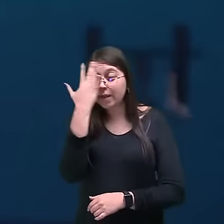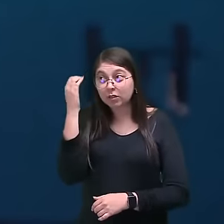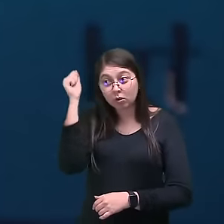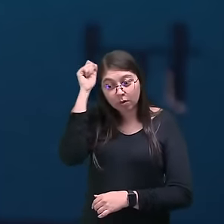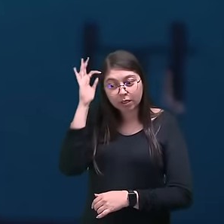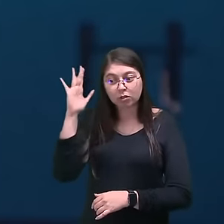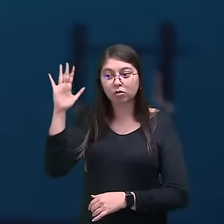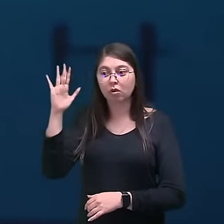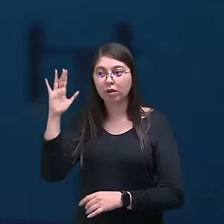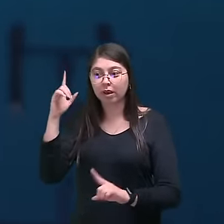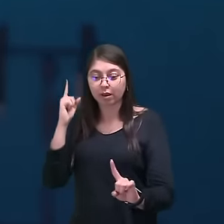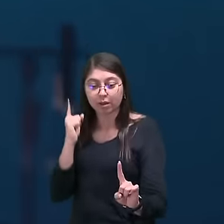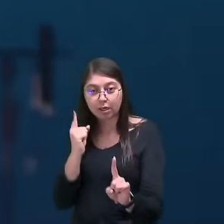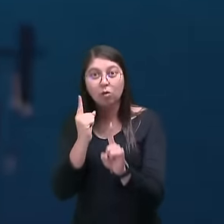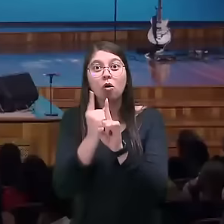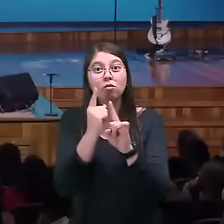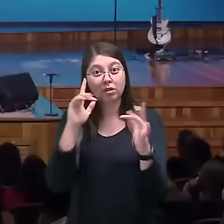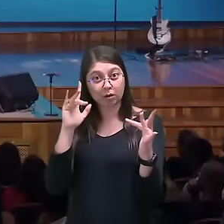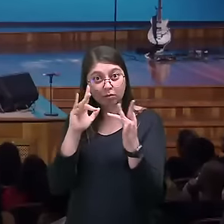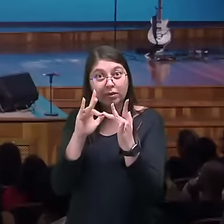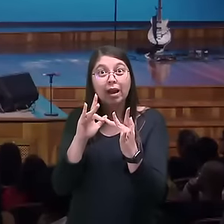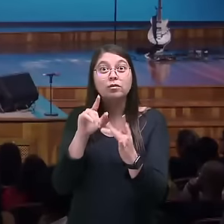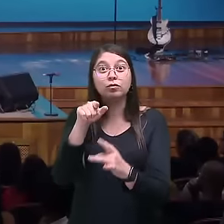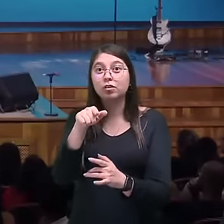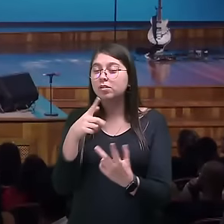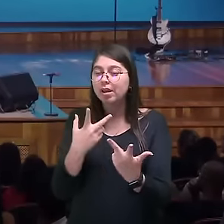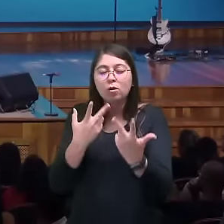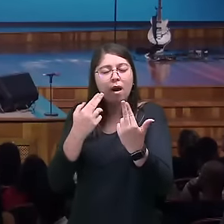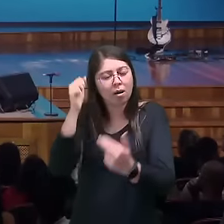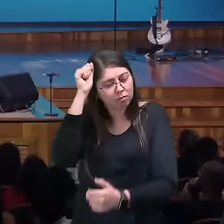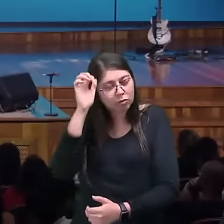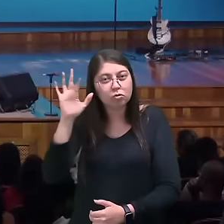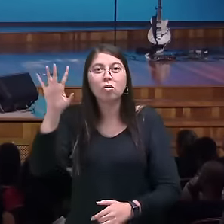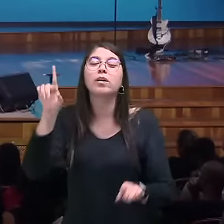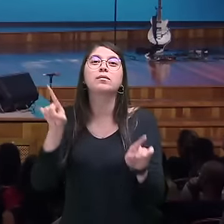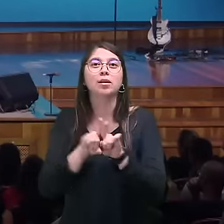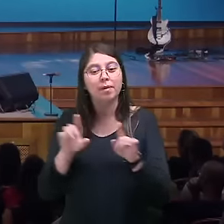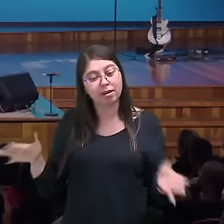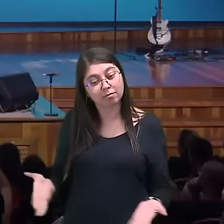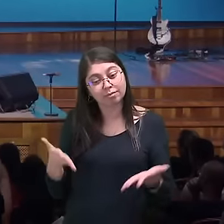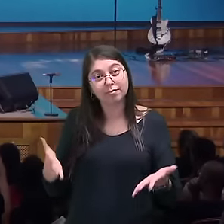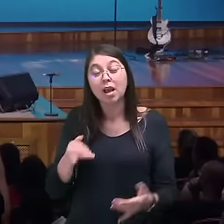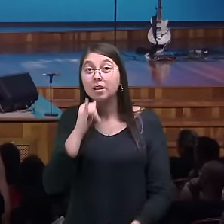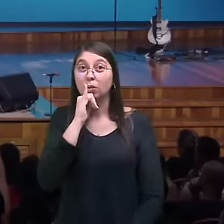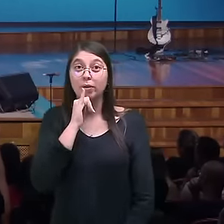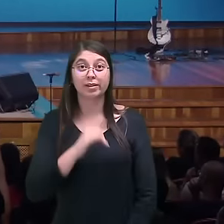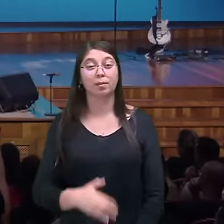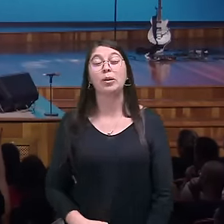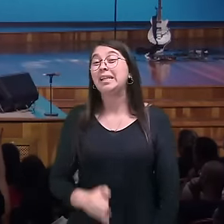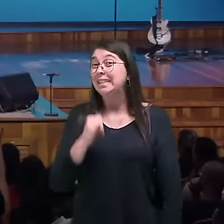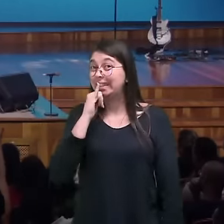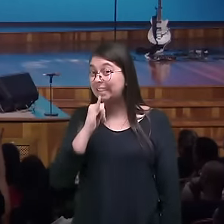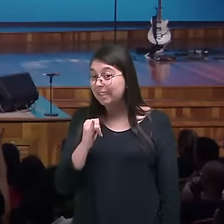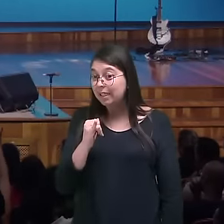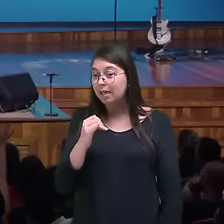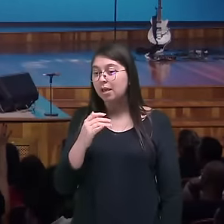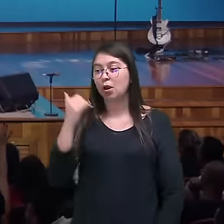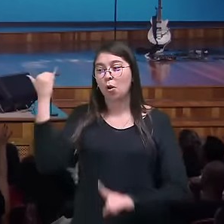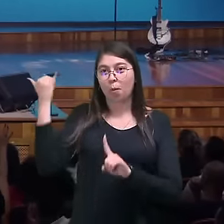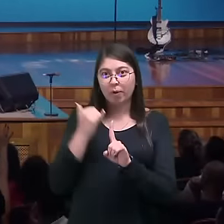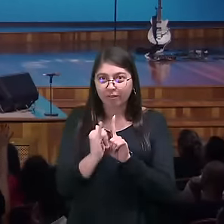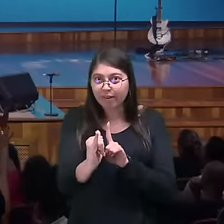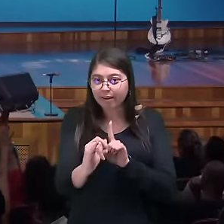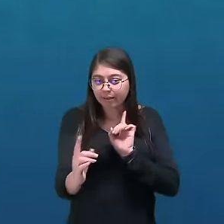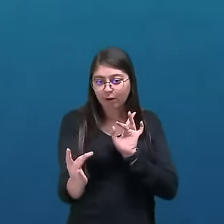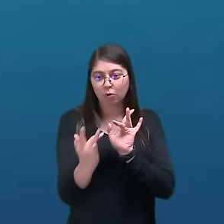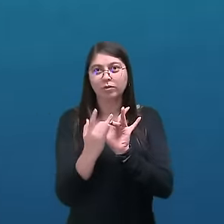faz soñar. Cuando un adorador entra en tu geografía, él te faz adorar. Cuando un profeta entra en tu geografía, él te